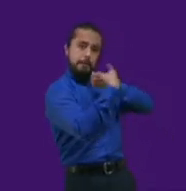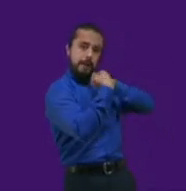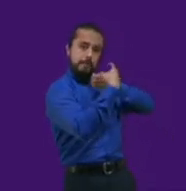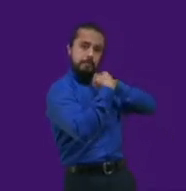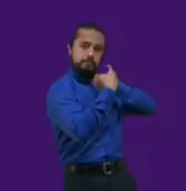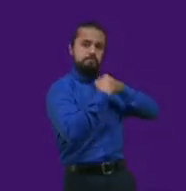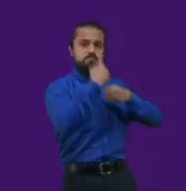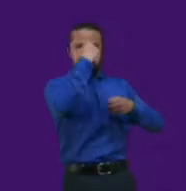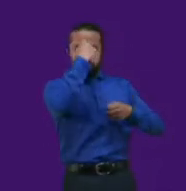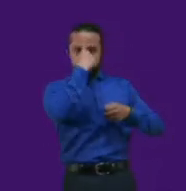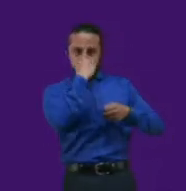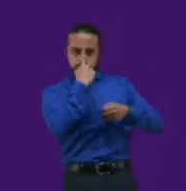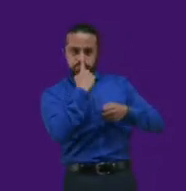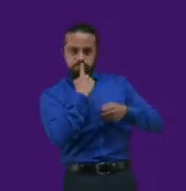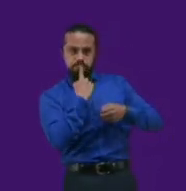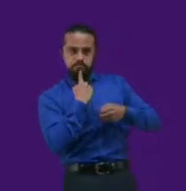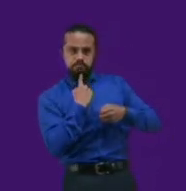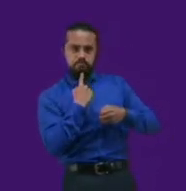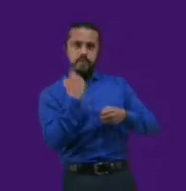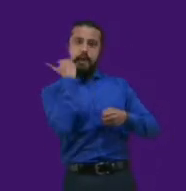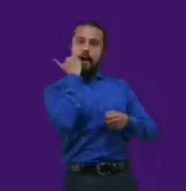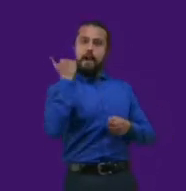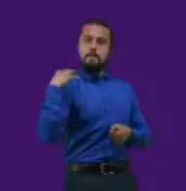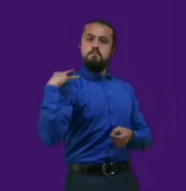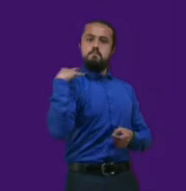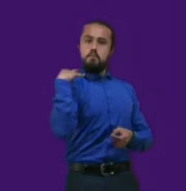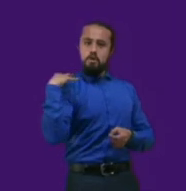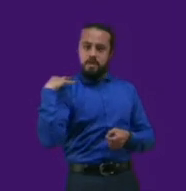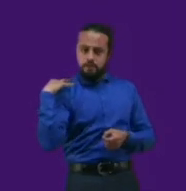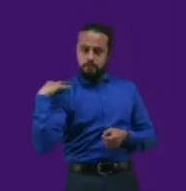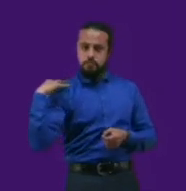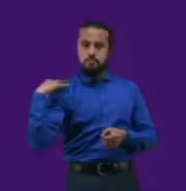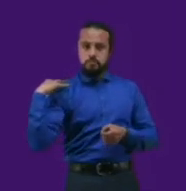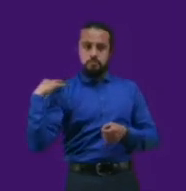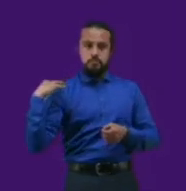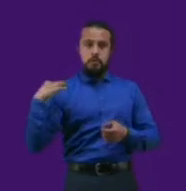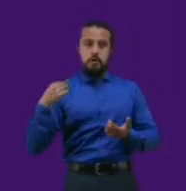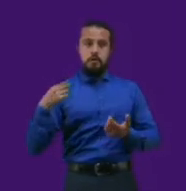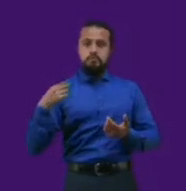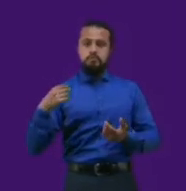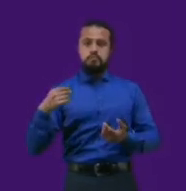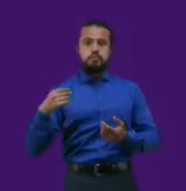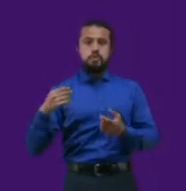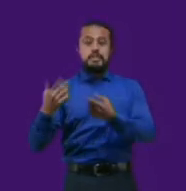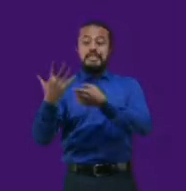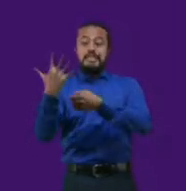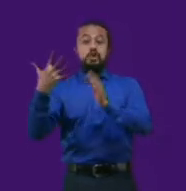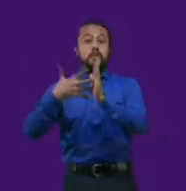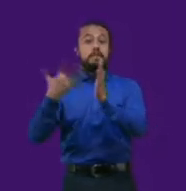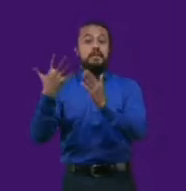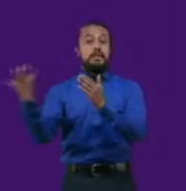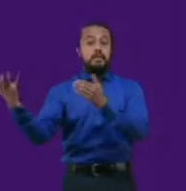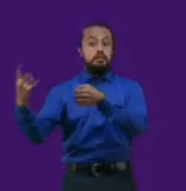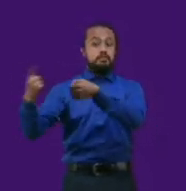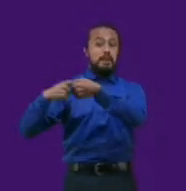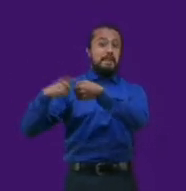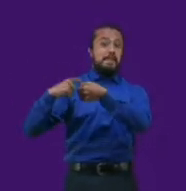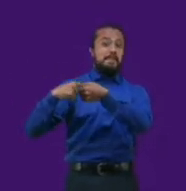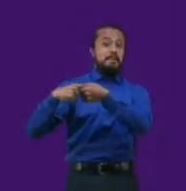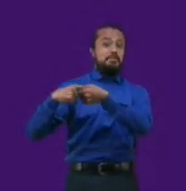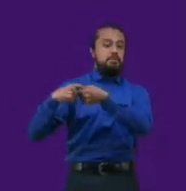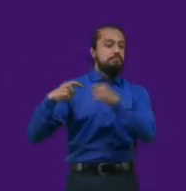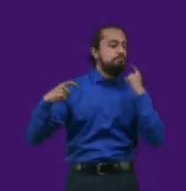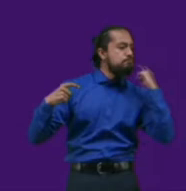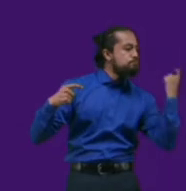como, digamos que, modelos online. No le conseguimos trabajo a ninguno de los 5,500 y nos quebramos.